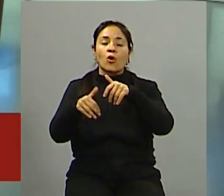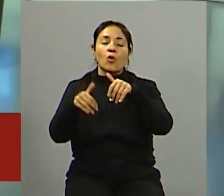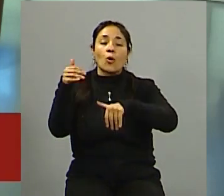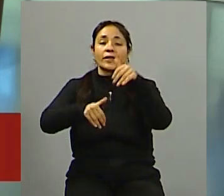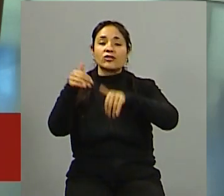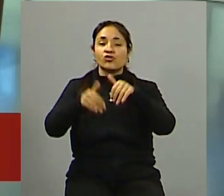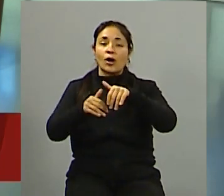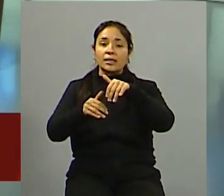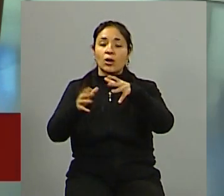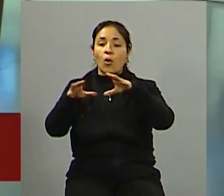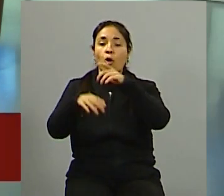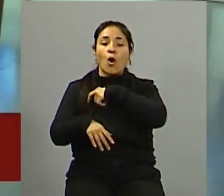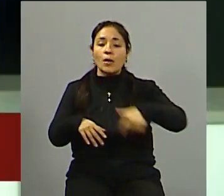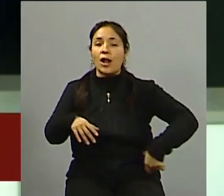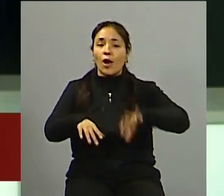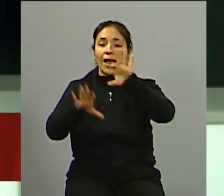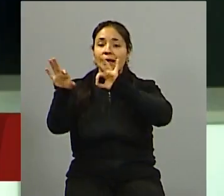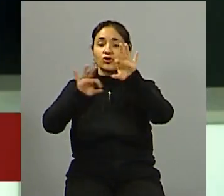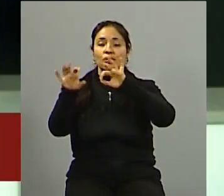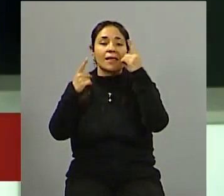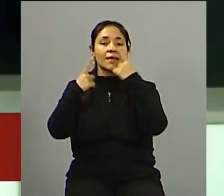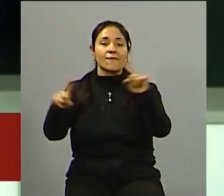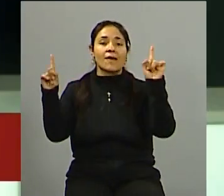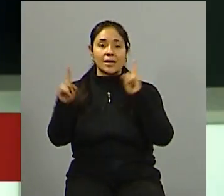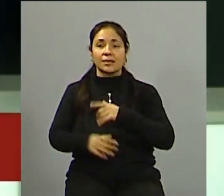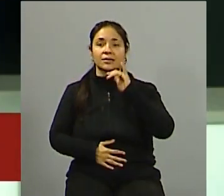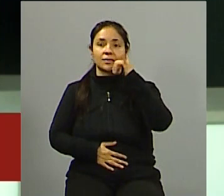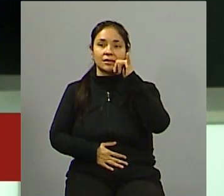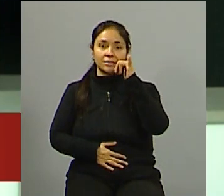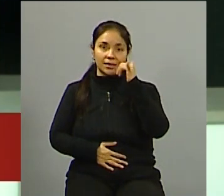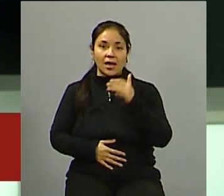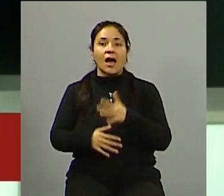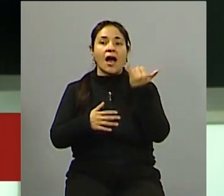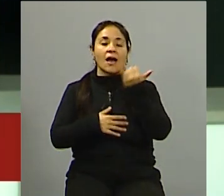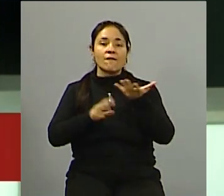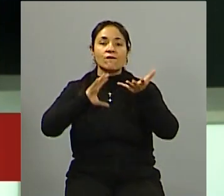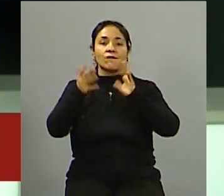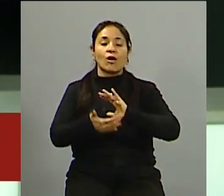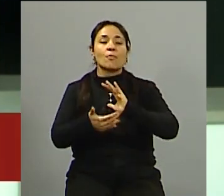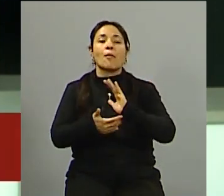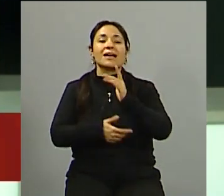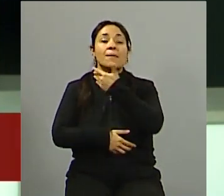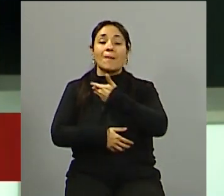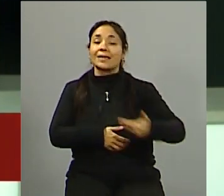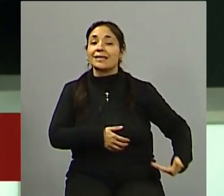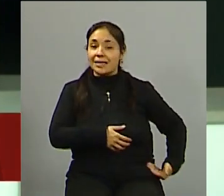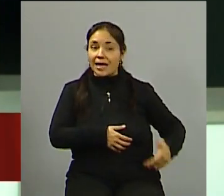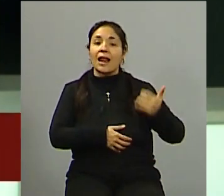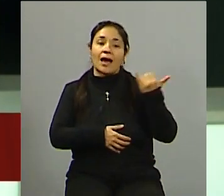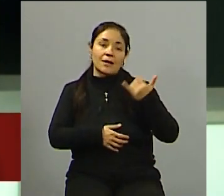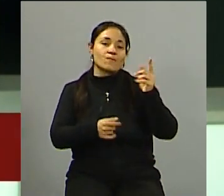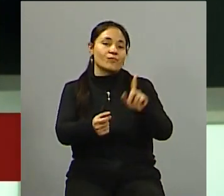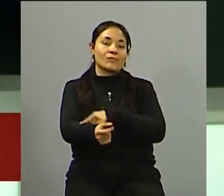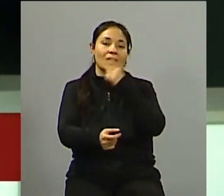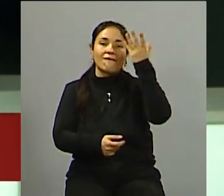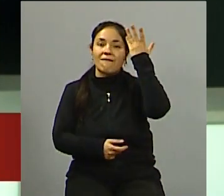se conforma ese gobierno. Claro, hay que tener en cuenta que, por ejemplo, están los característicos sistemas presidencialistas, ¿sí? Que tienen bueno, una tradición